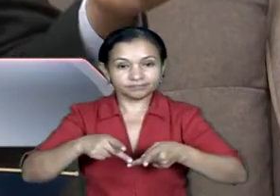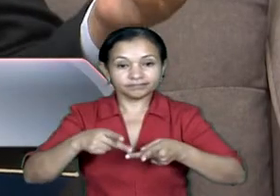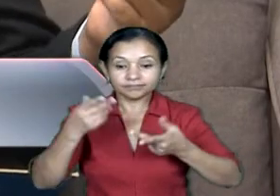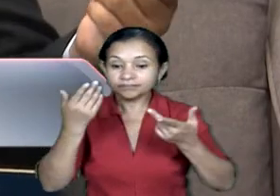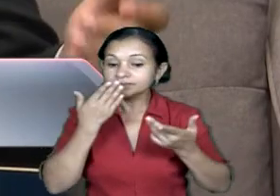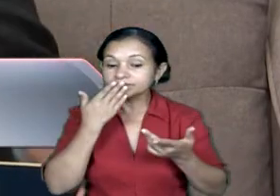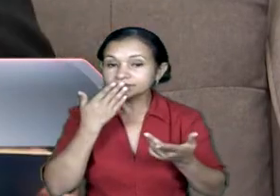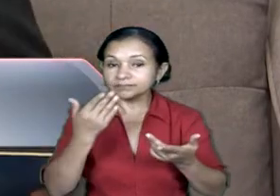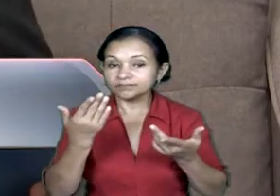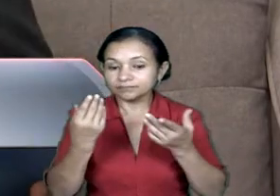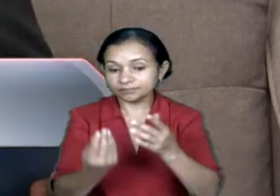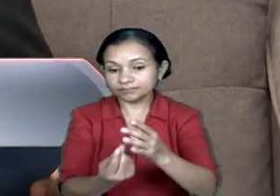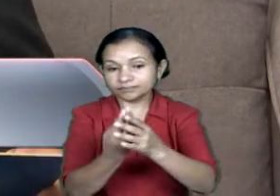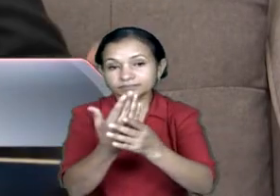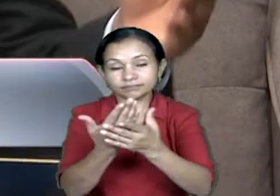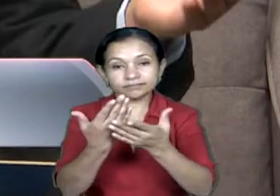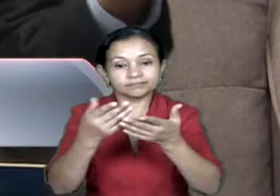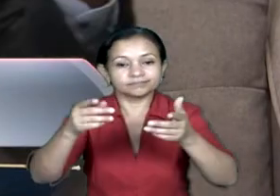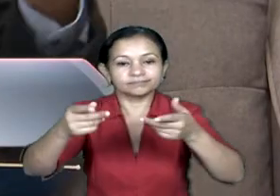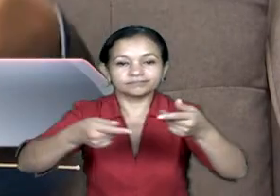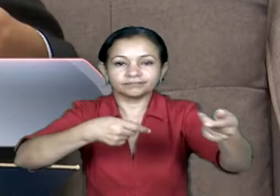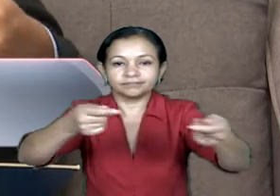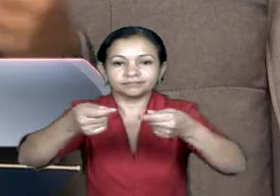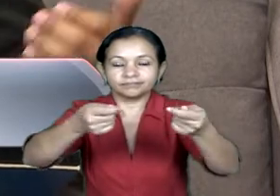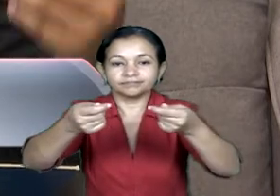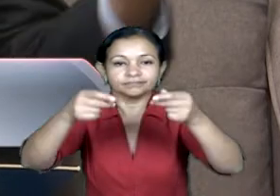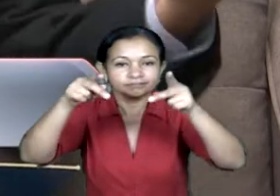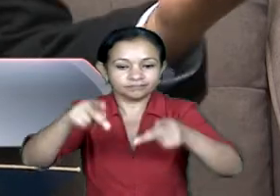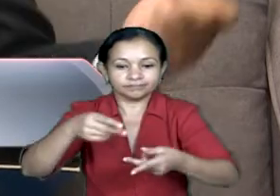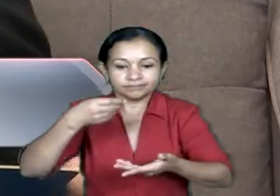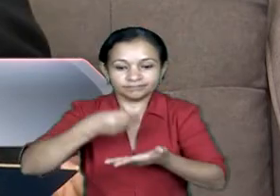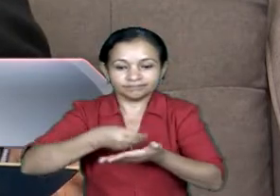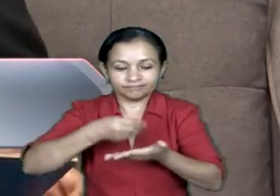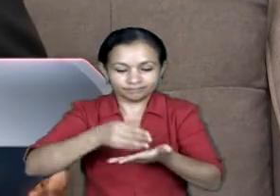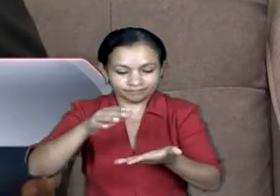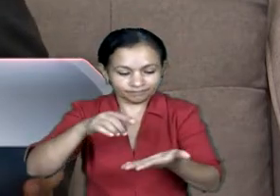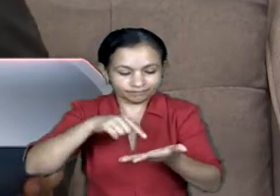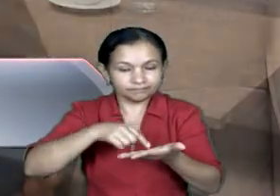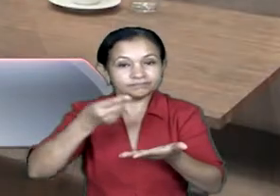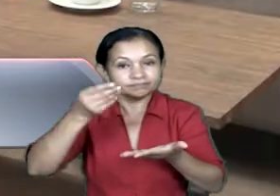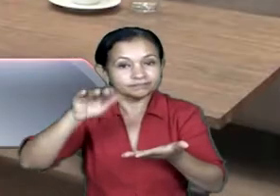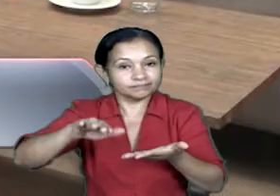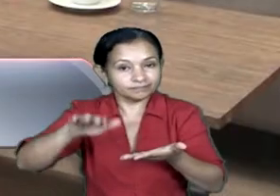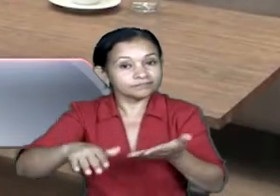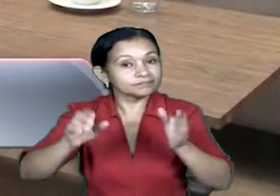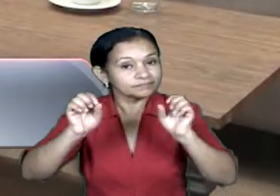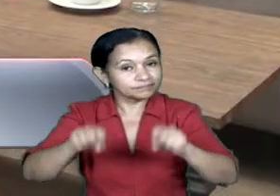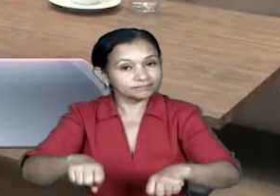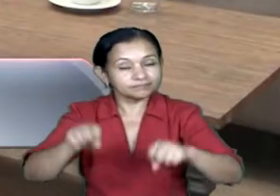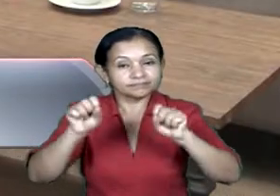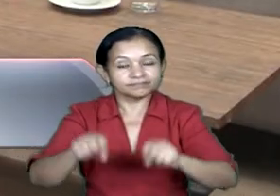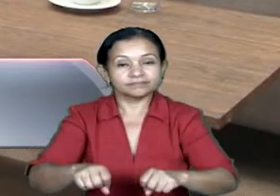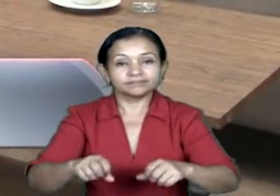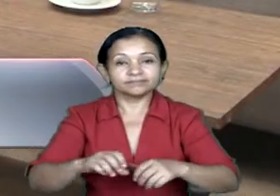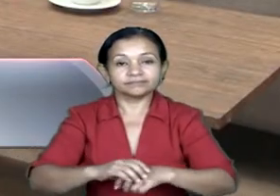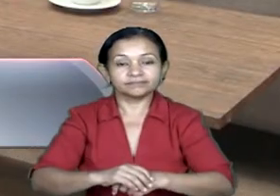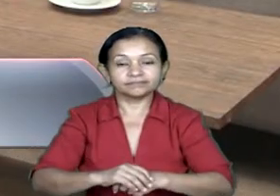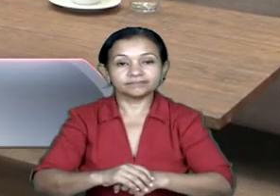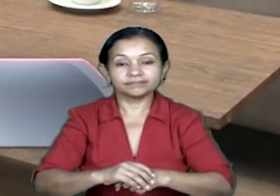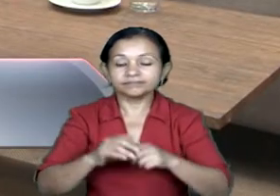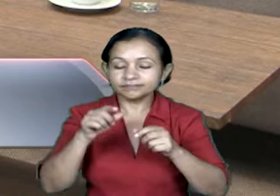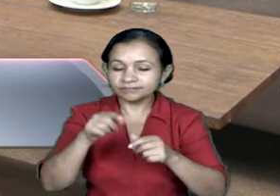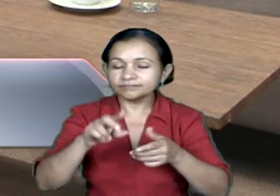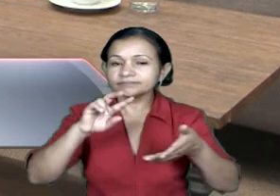rendimientos en cuanto a la comercialización y los consumidores también reciben a mejor precio el producto. Así, ese es el... Es